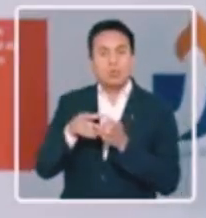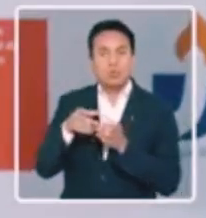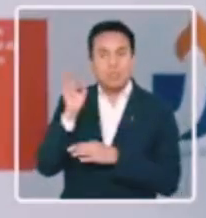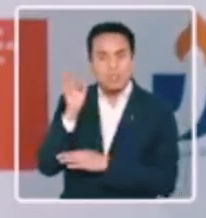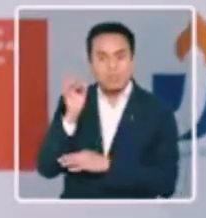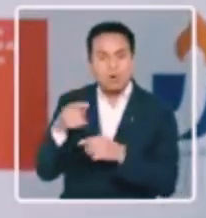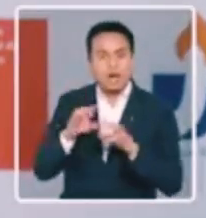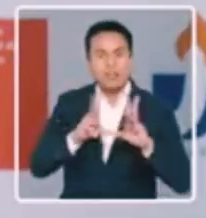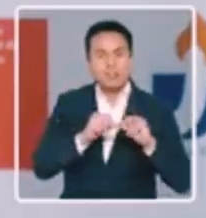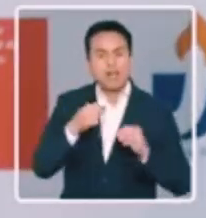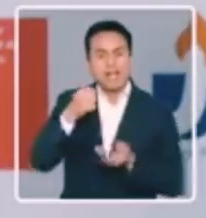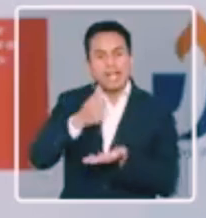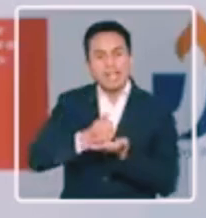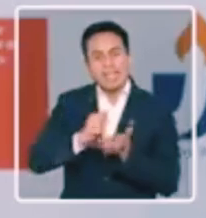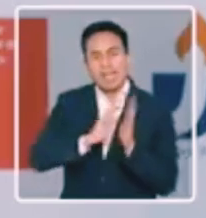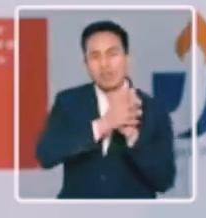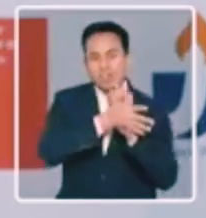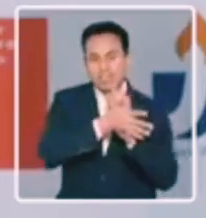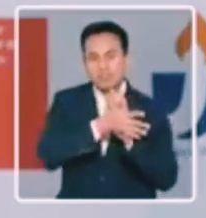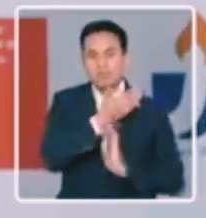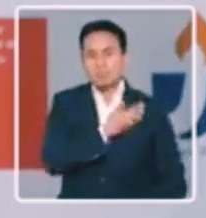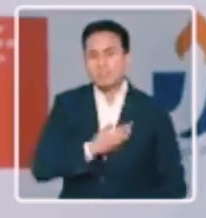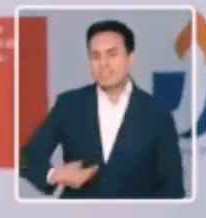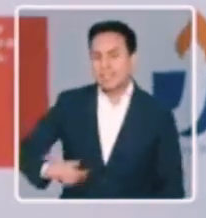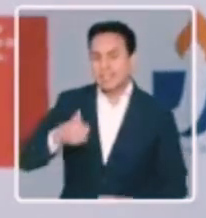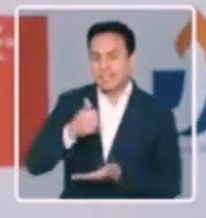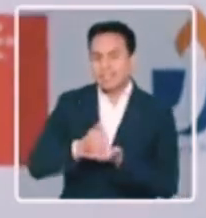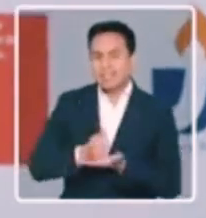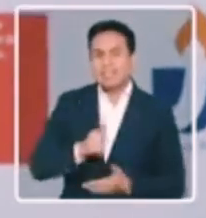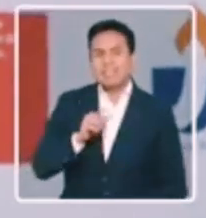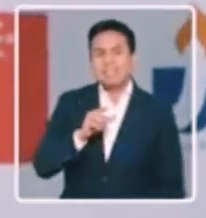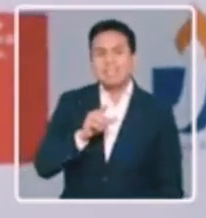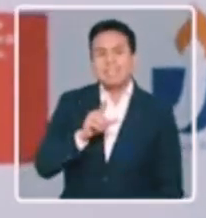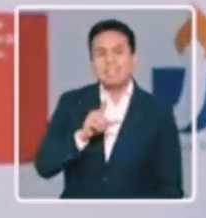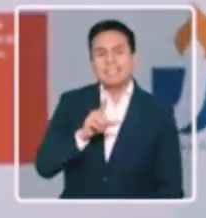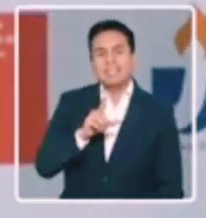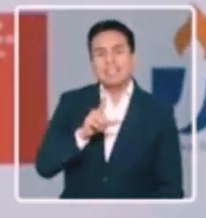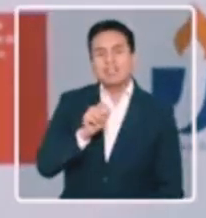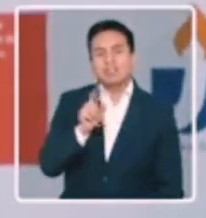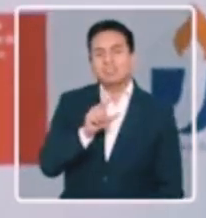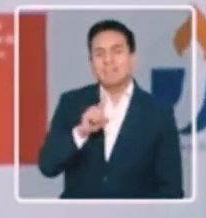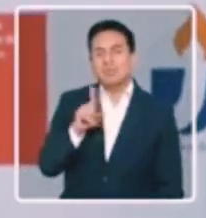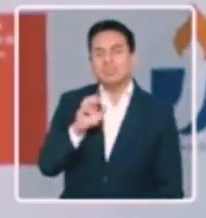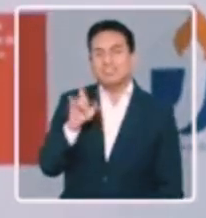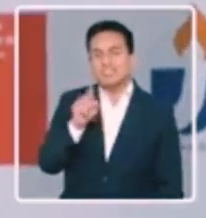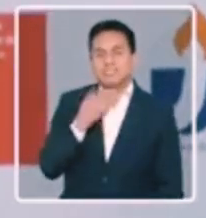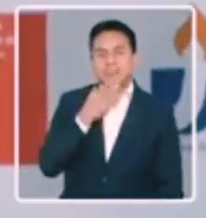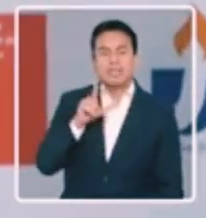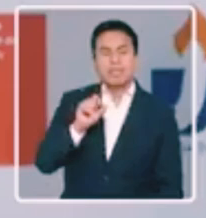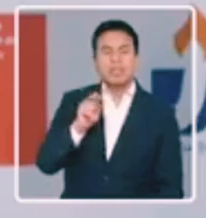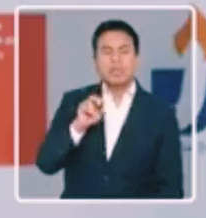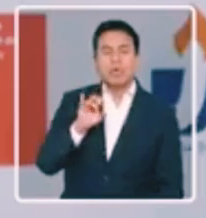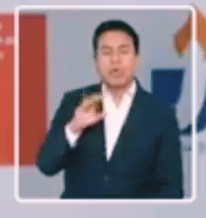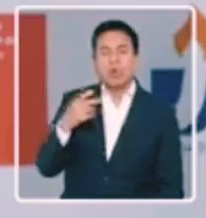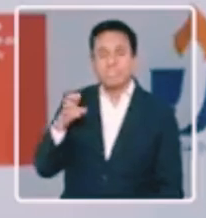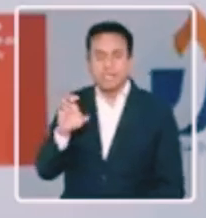la con la asociación alcald de la araucanía presidida por el alcalde de Los Sauces cierto donde también está el alcalde de loncoche